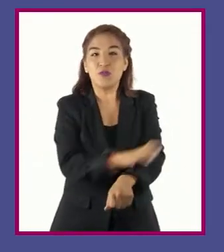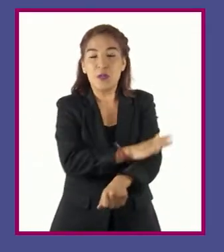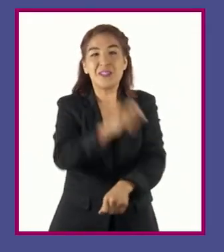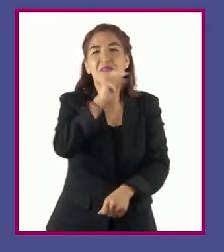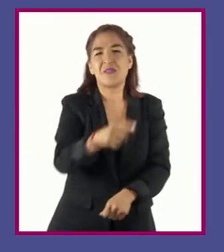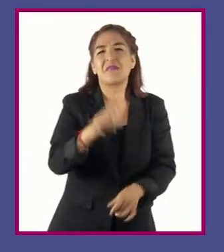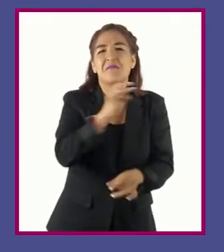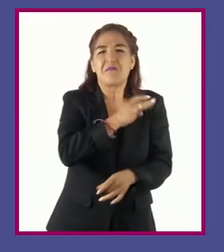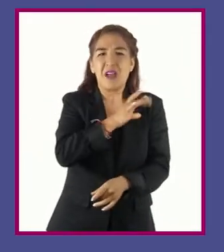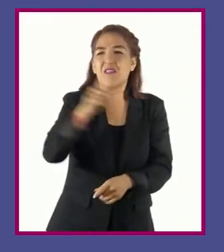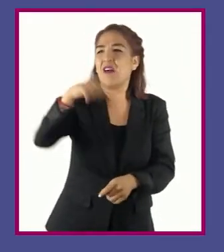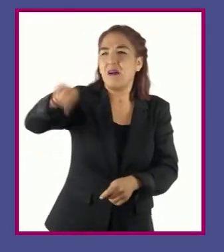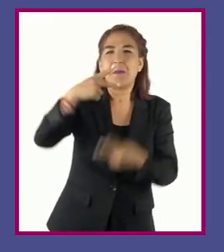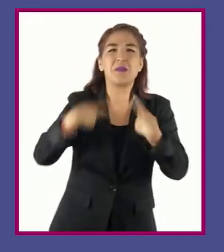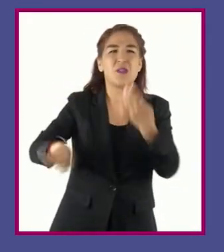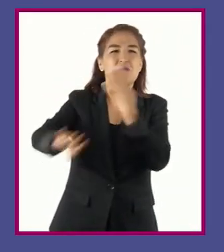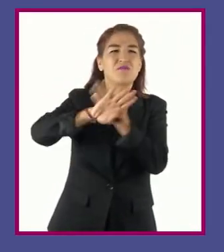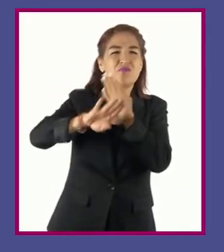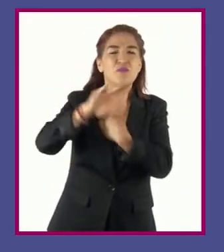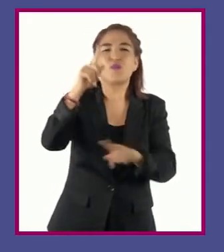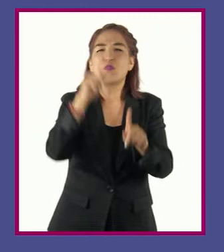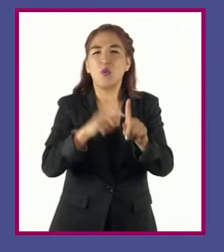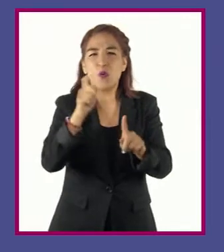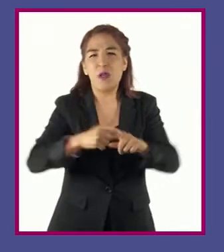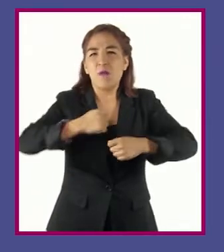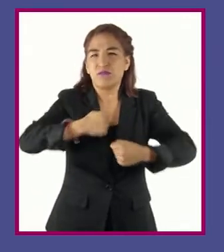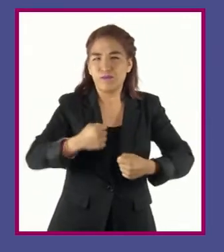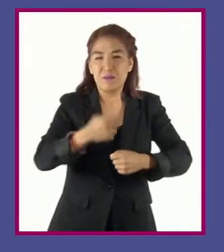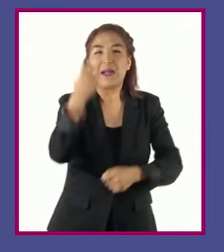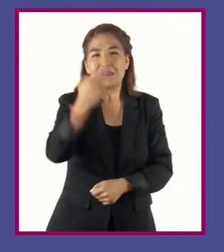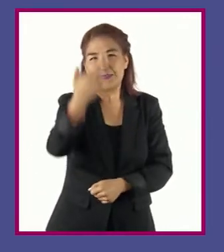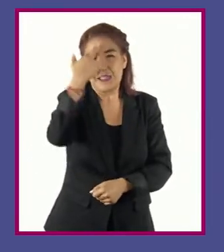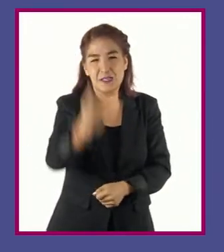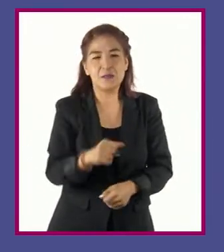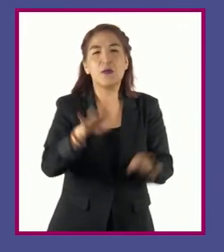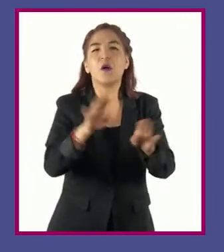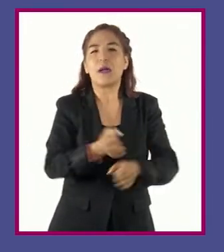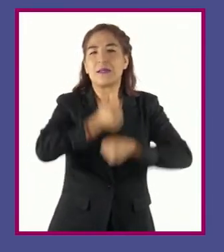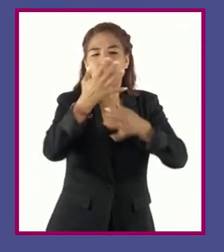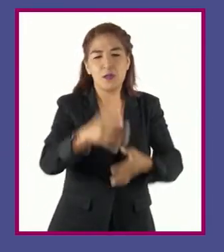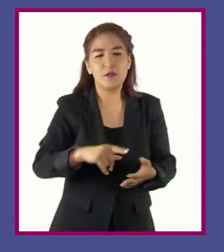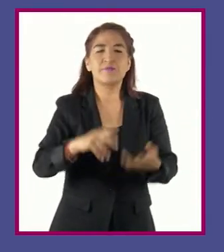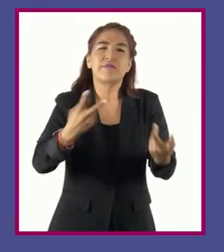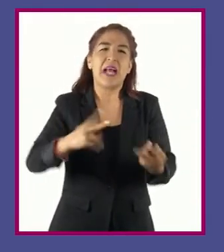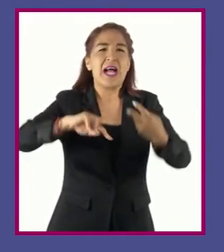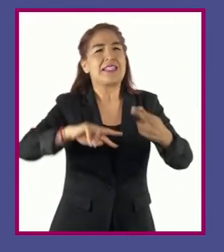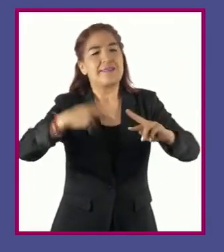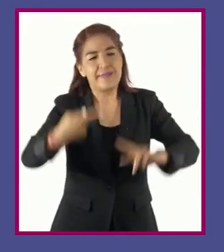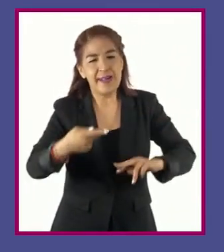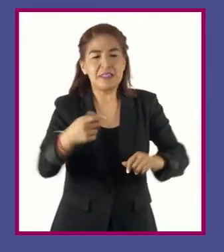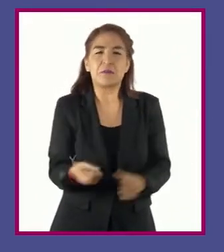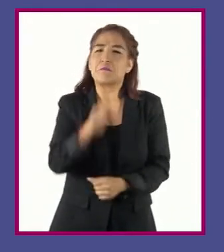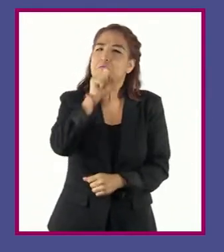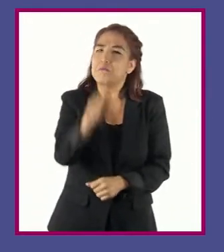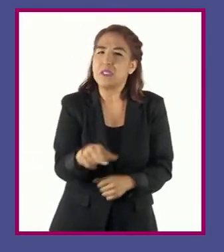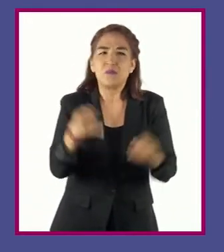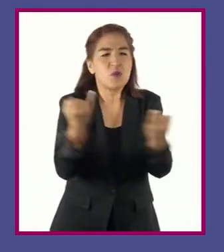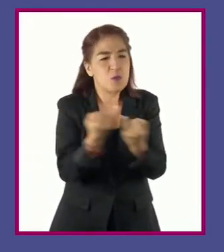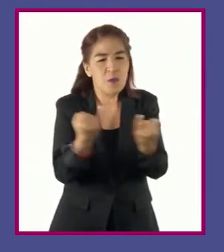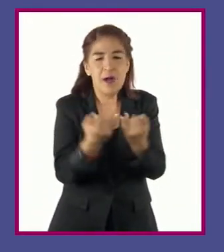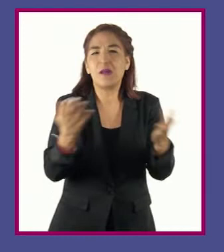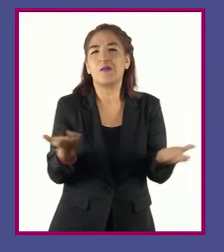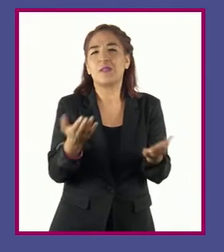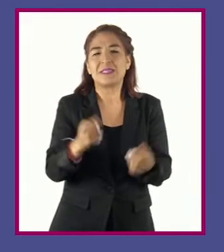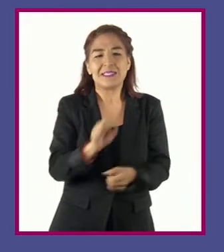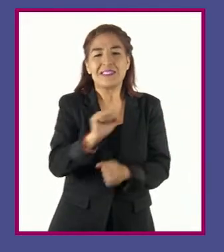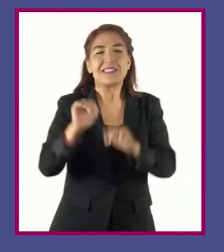al rechazo y las burlas. Por otro lado, expresiones como, por el contrario, de igual manera, sin embargo, y